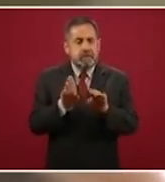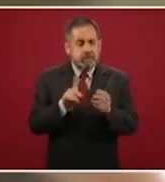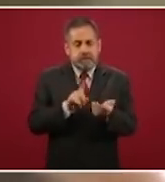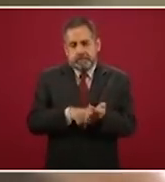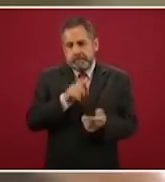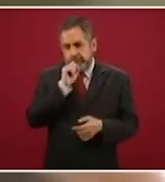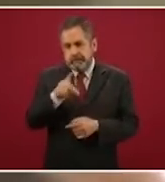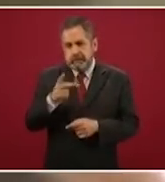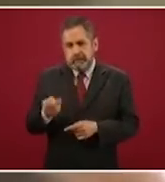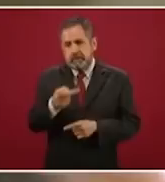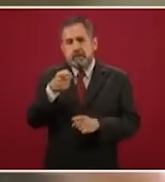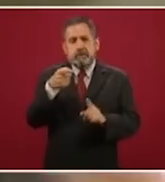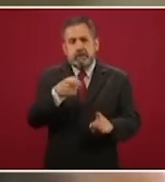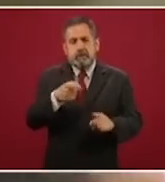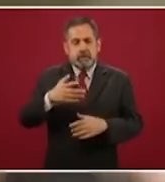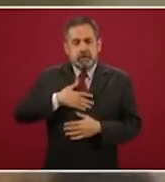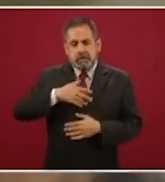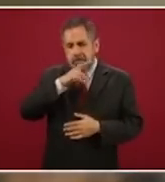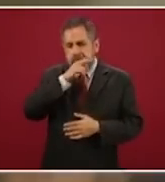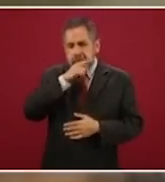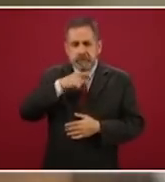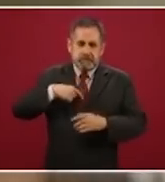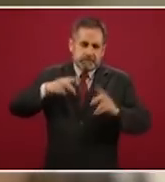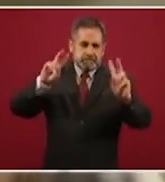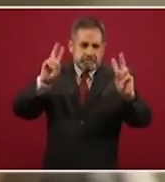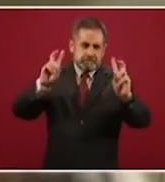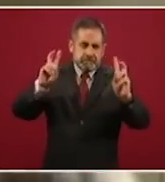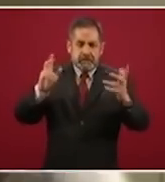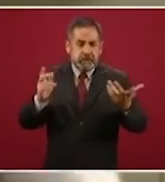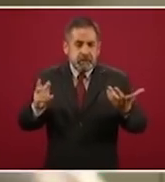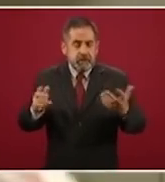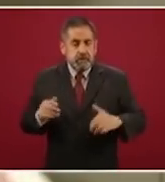sentido, a mí me preocupa este tema porque